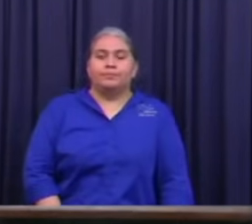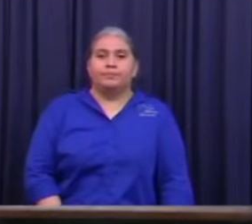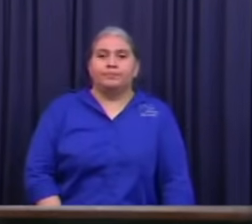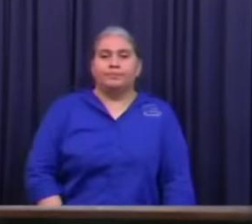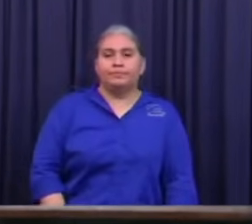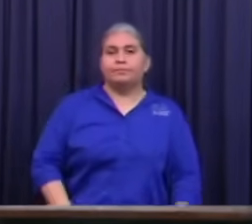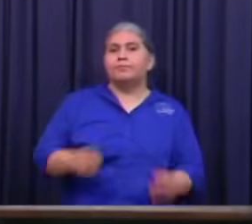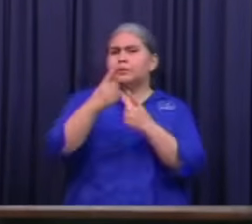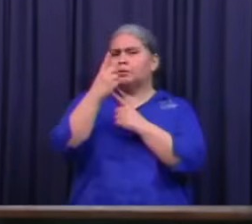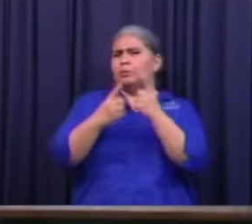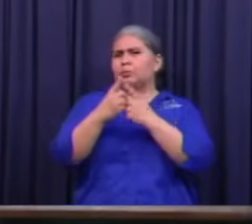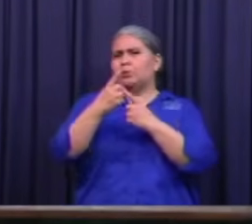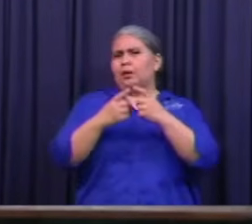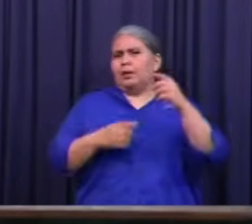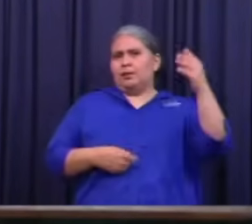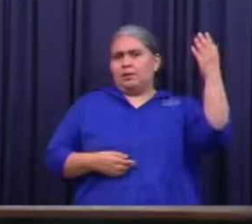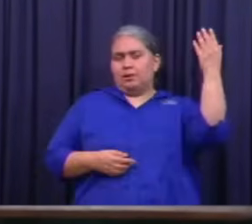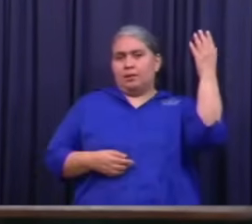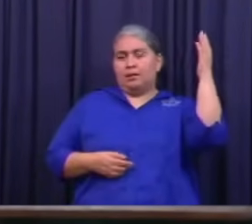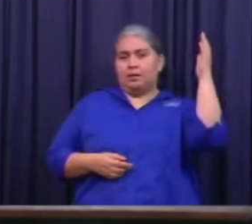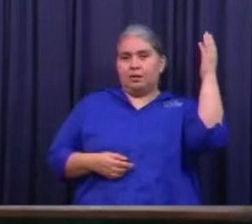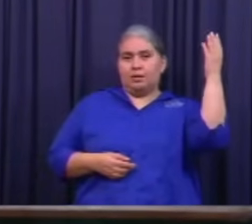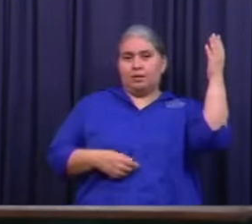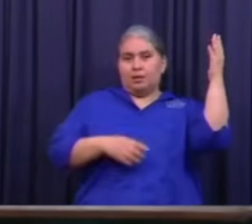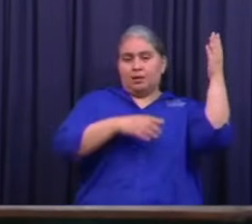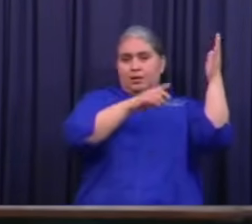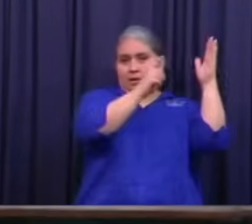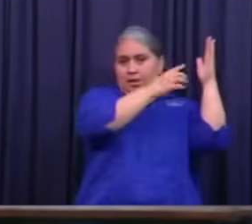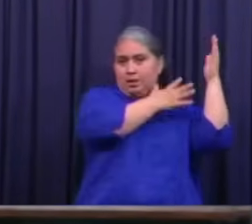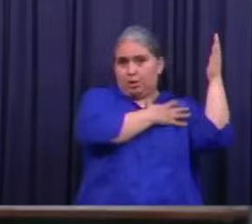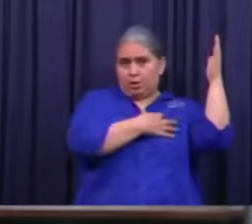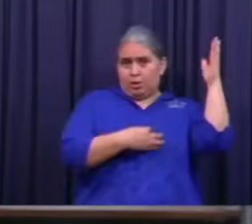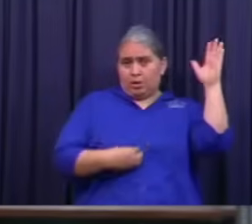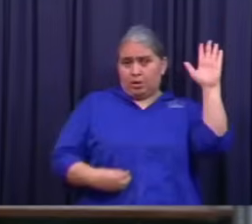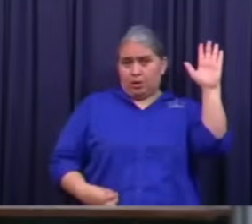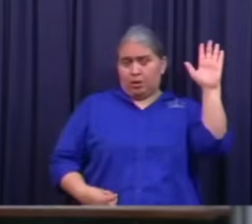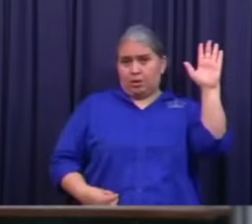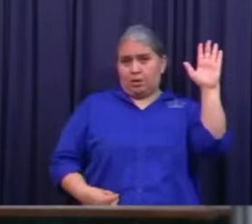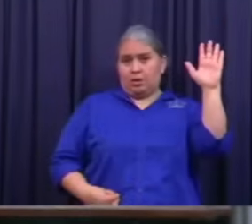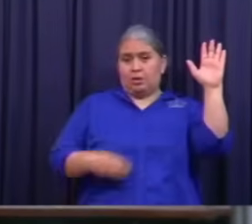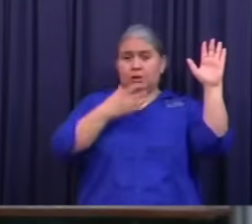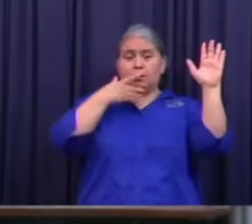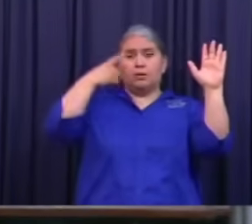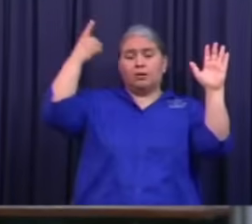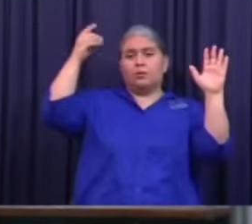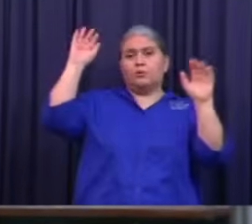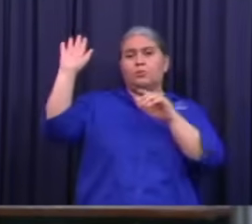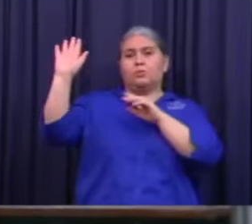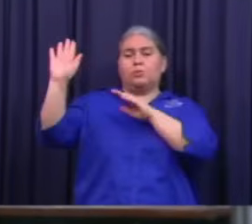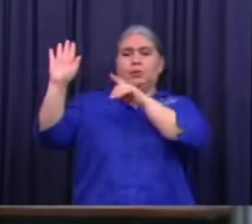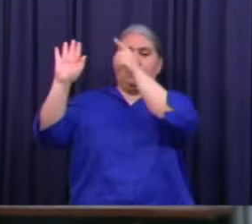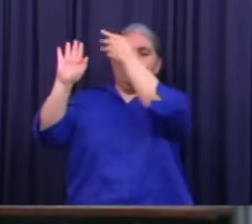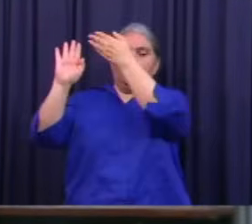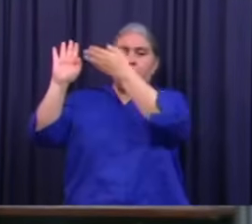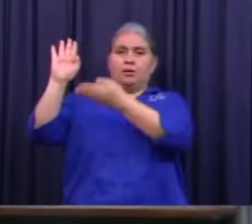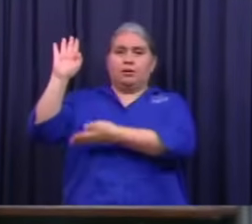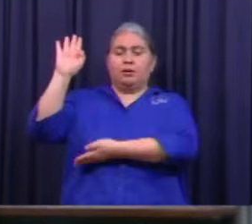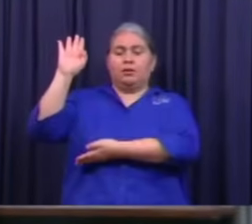de las dos tristezas fueron En cuál de las dos tristezas ha estado